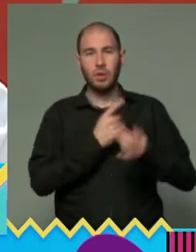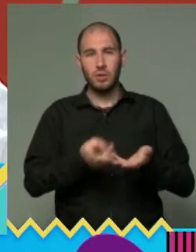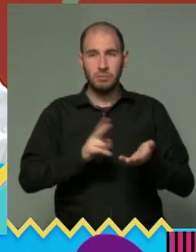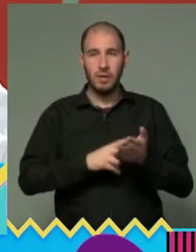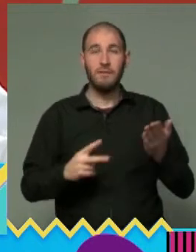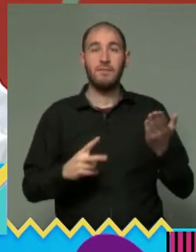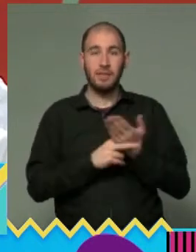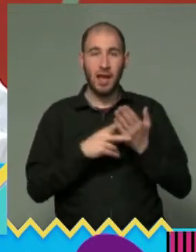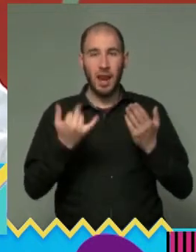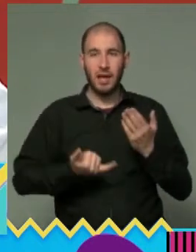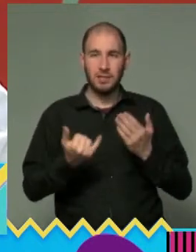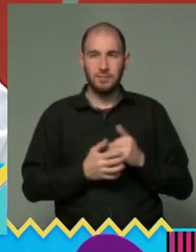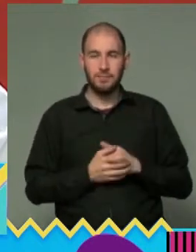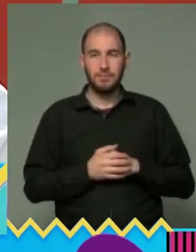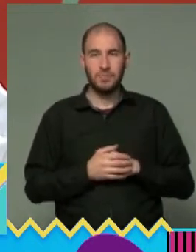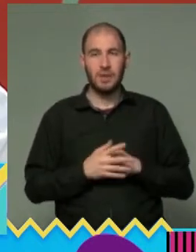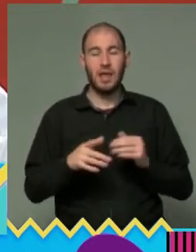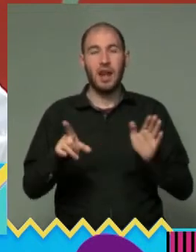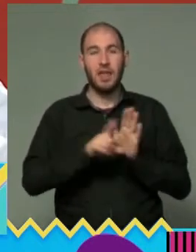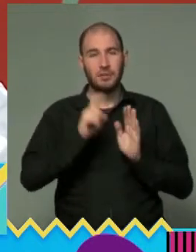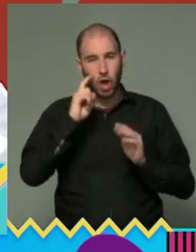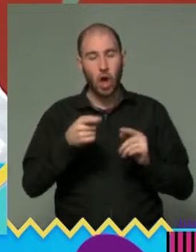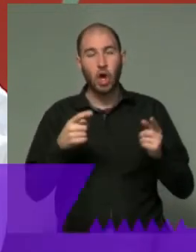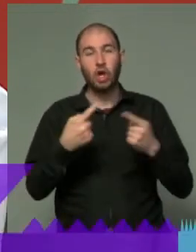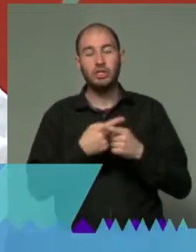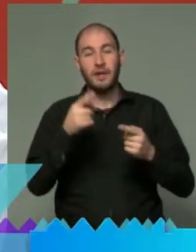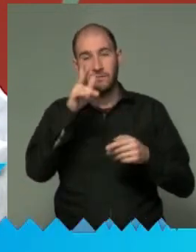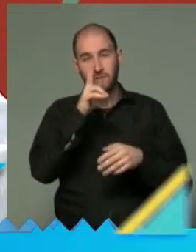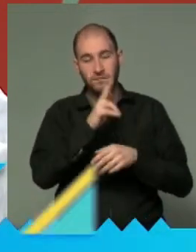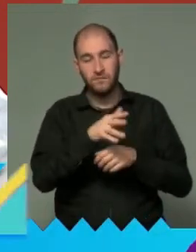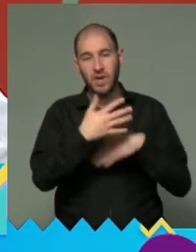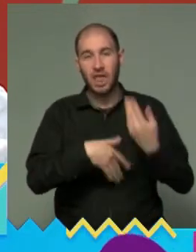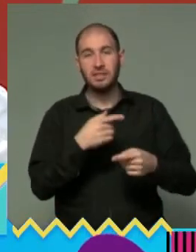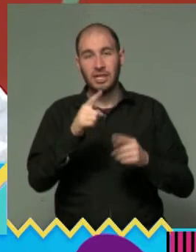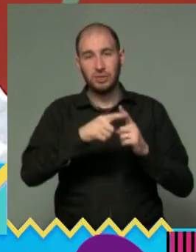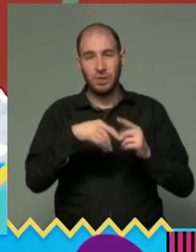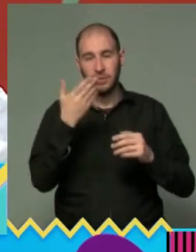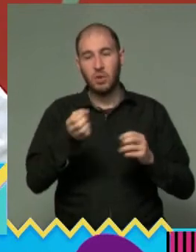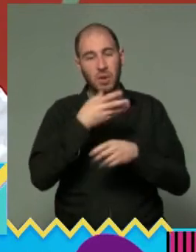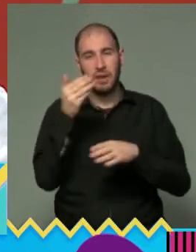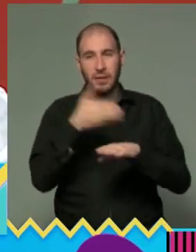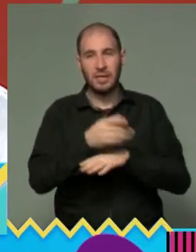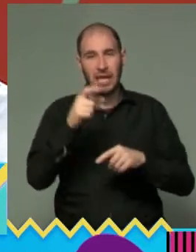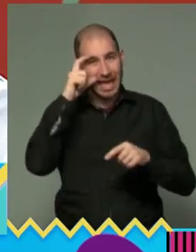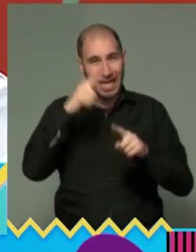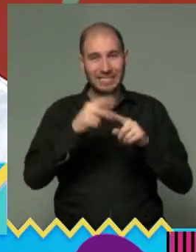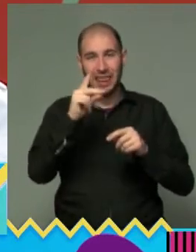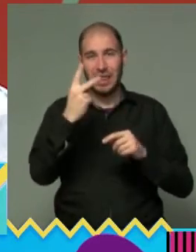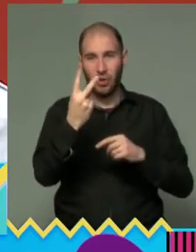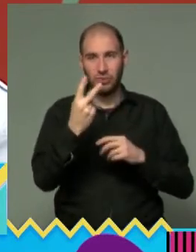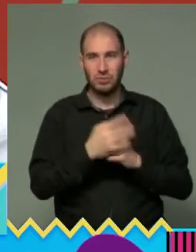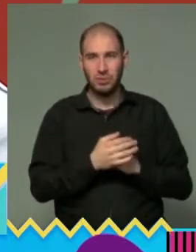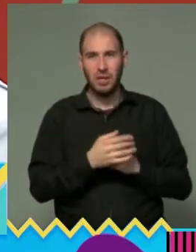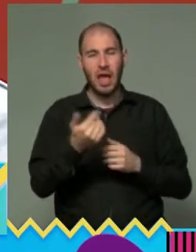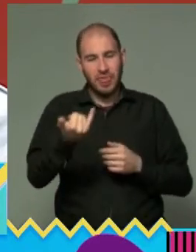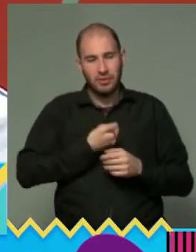una fiscalía que es de delitos contra la violencia institucional, donde cualquier ciudadano se puede acercar, que está en el ex D2. No nos han llegado